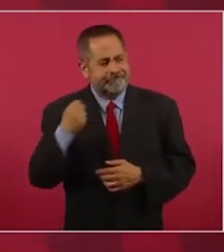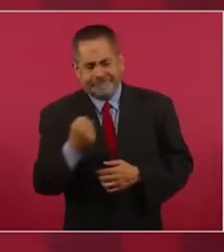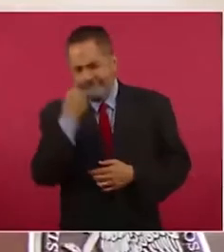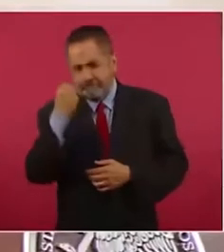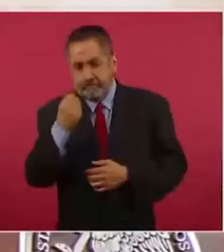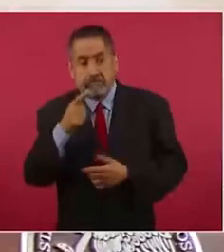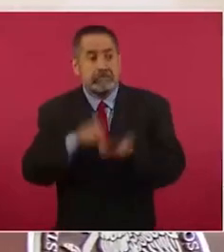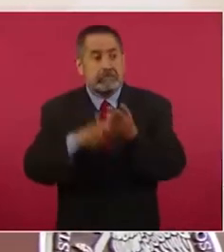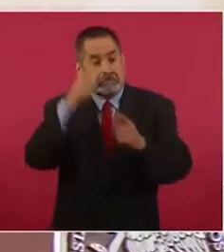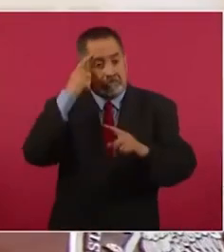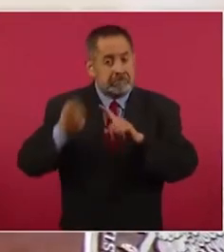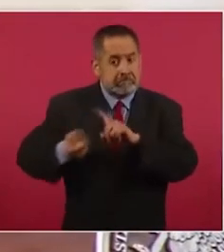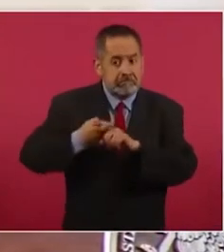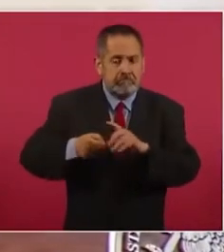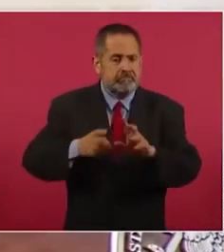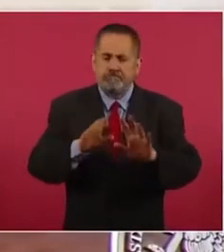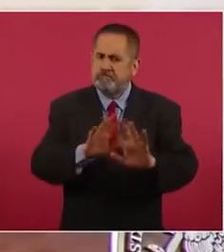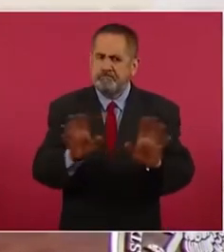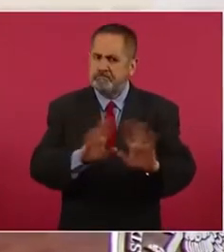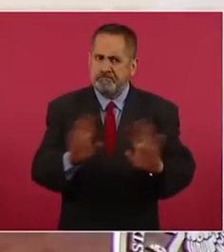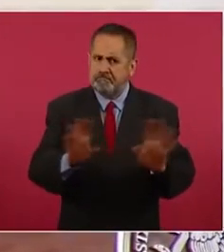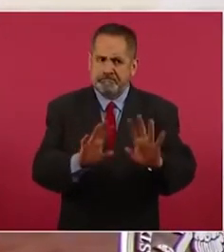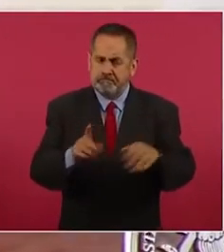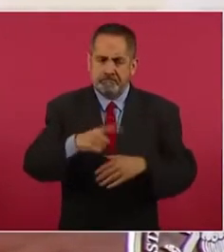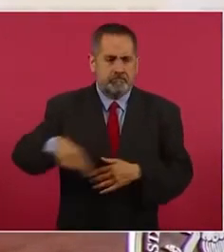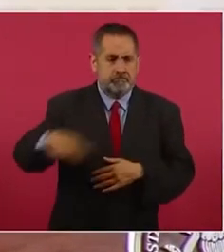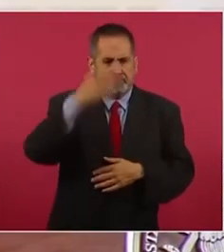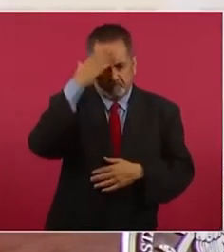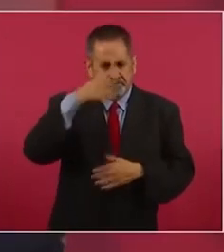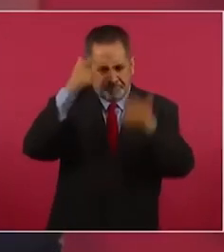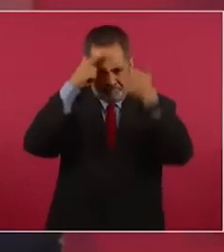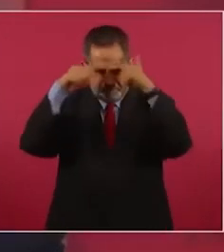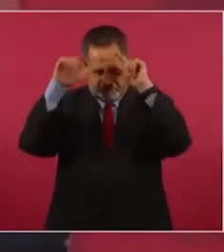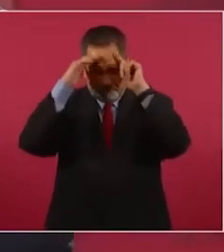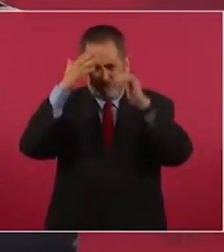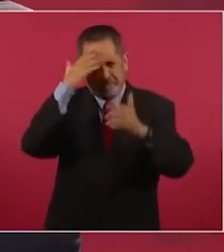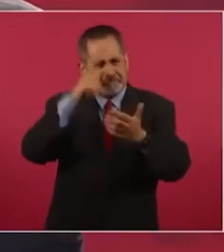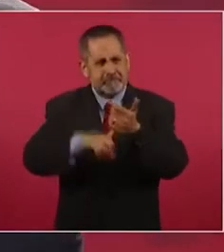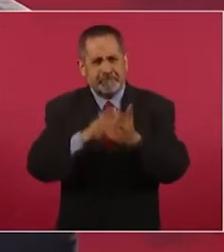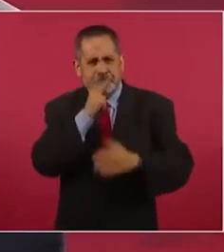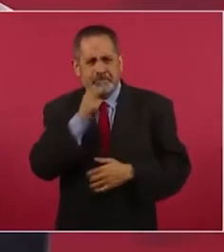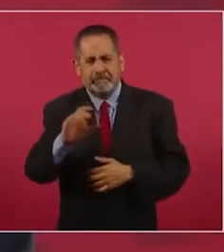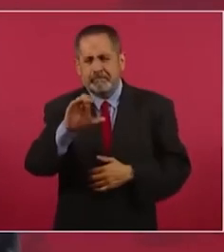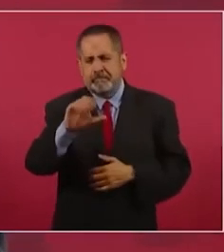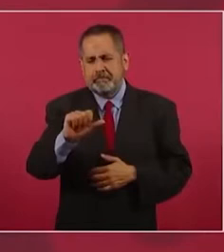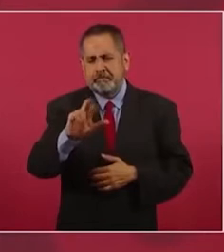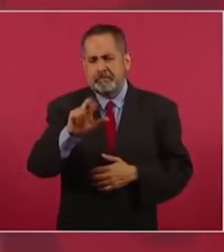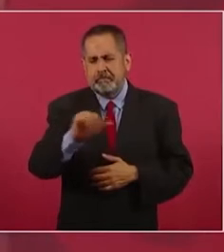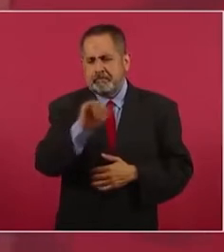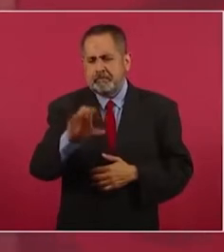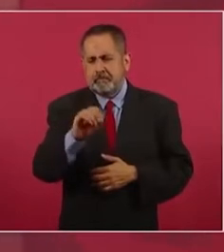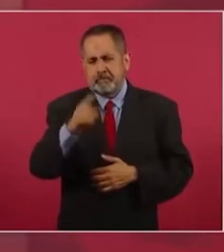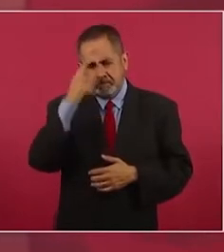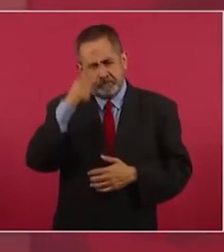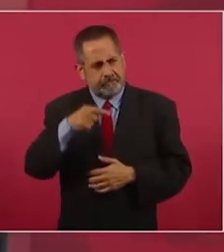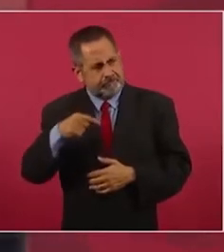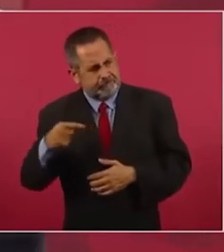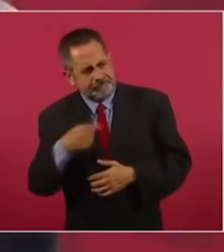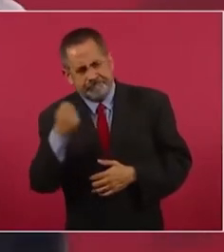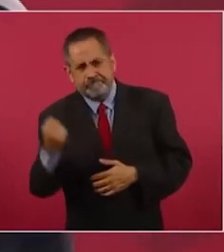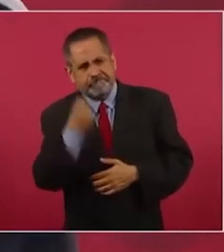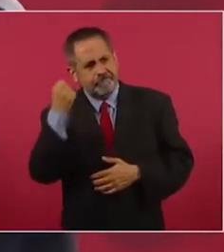Los marinos saben qué es el carajo, que se vayan al